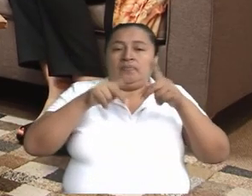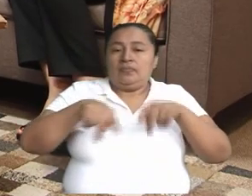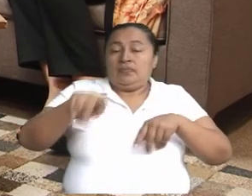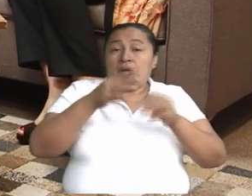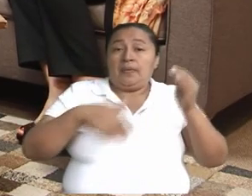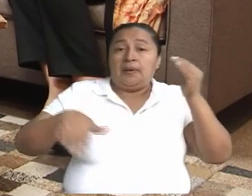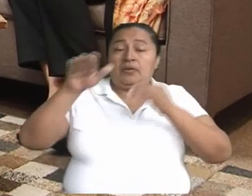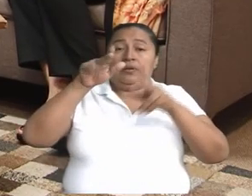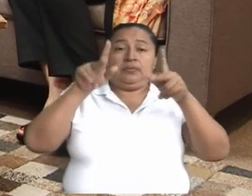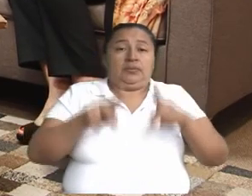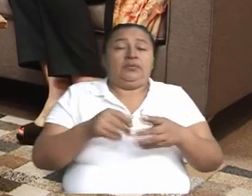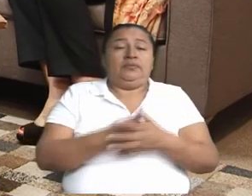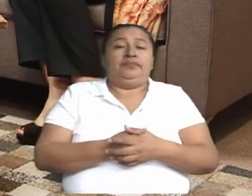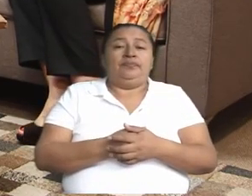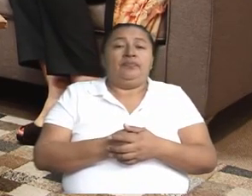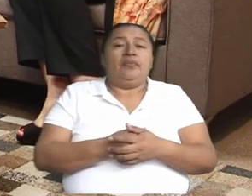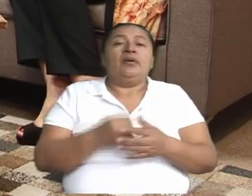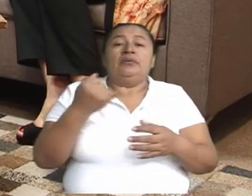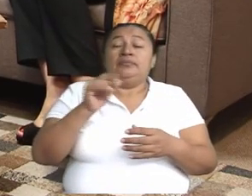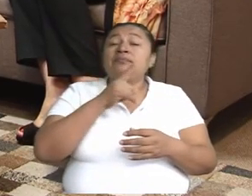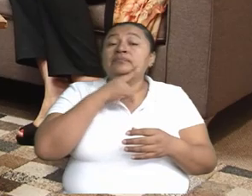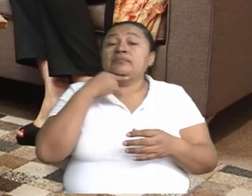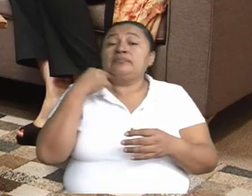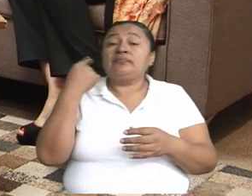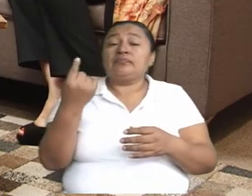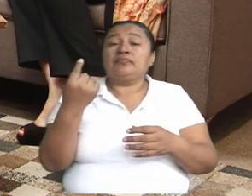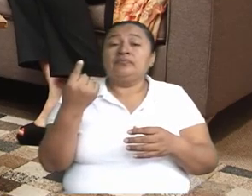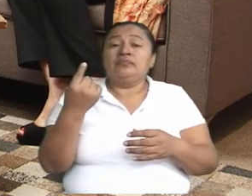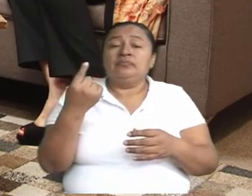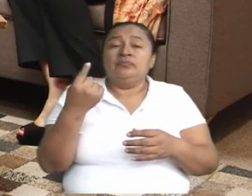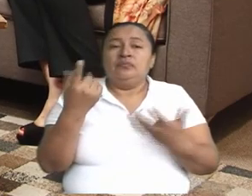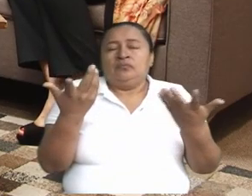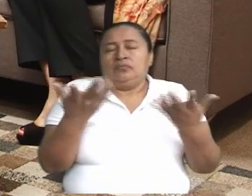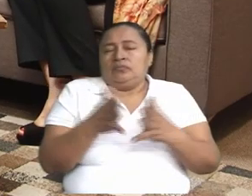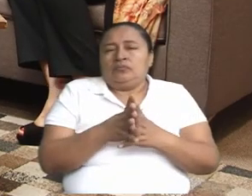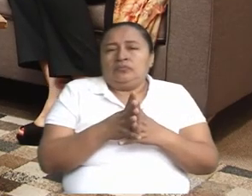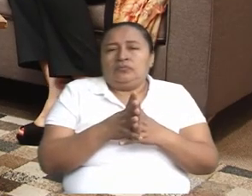mayorías. Y la reacción de la